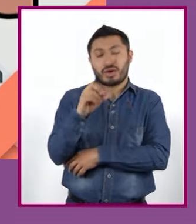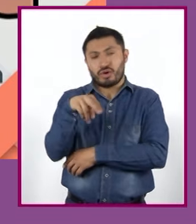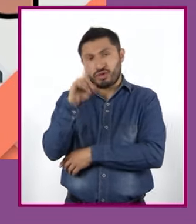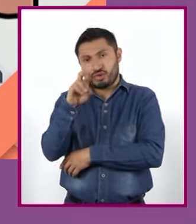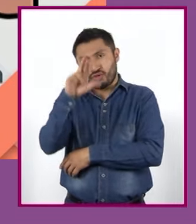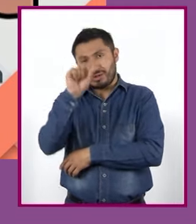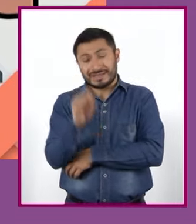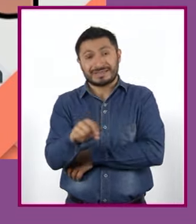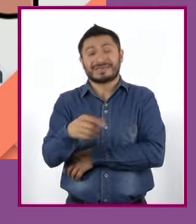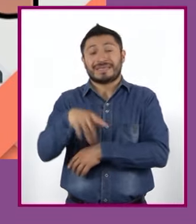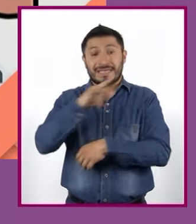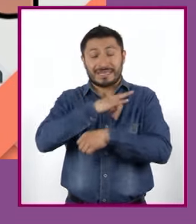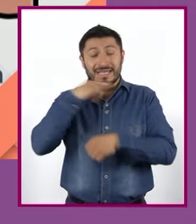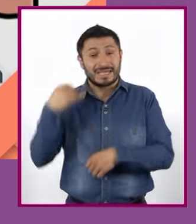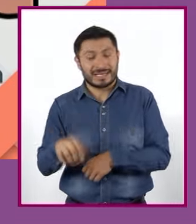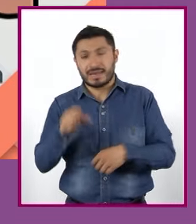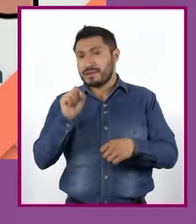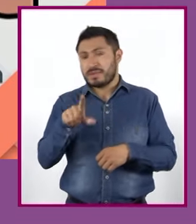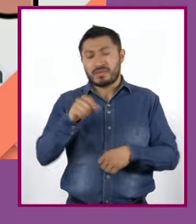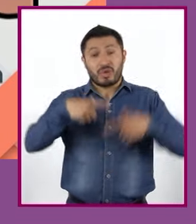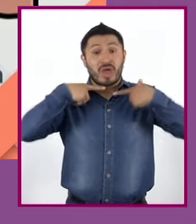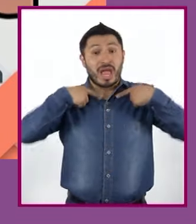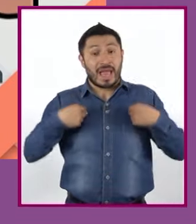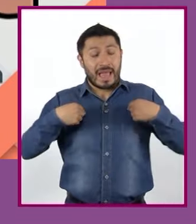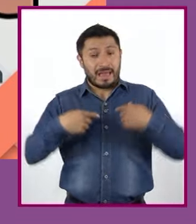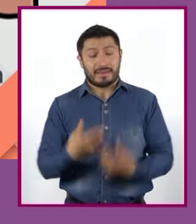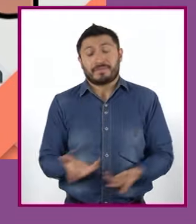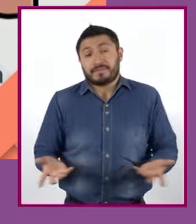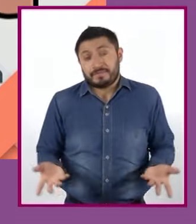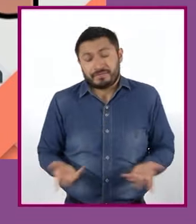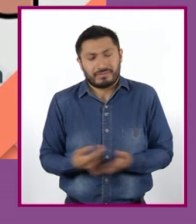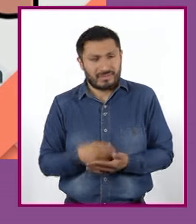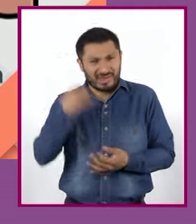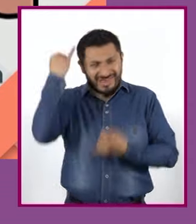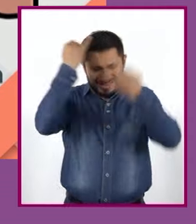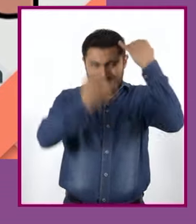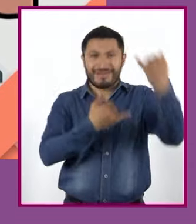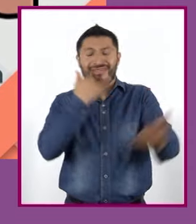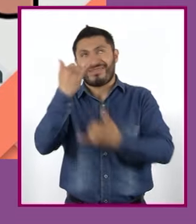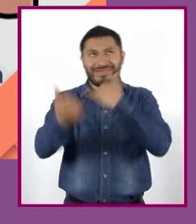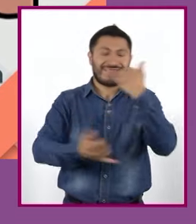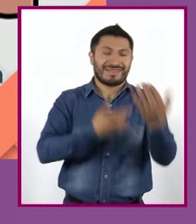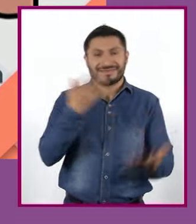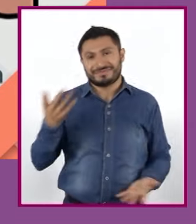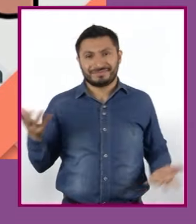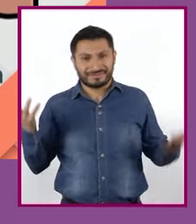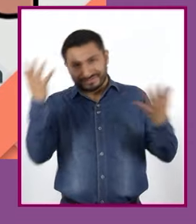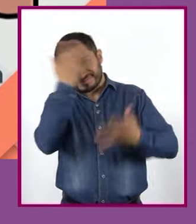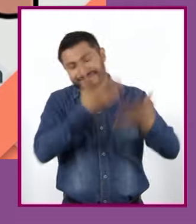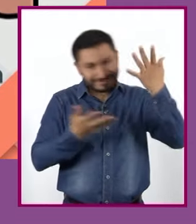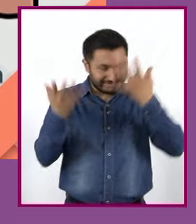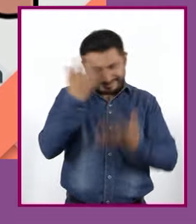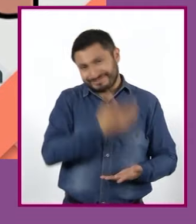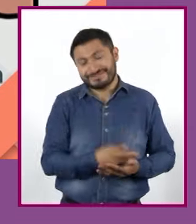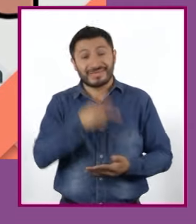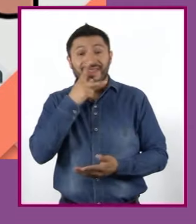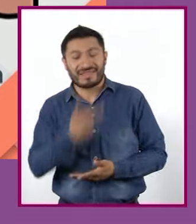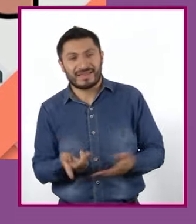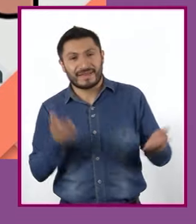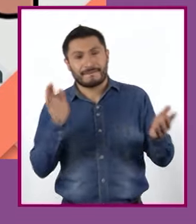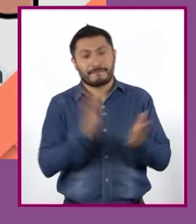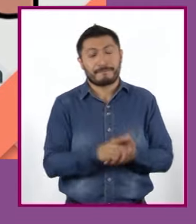dicen a las camisetas o camisas. ¿Se imaginan equivocarse con tales términos? En